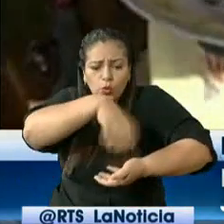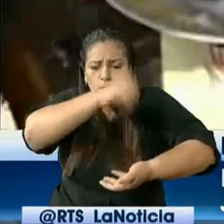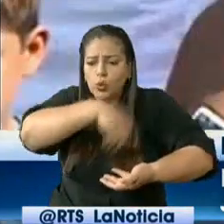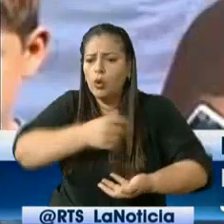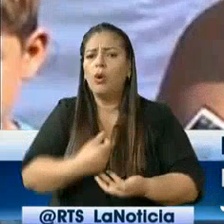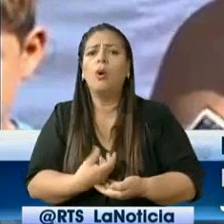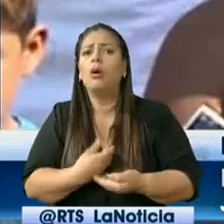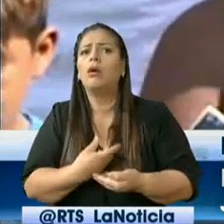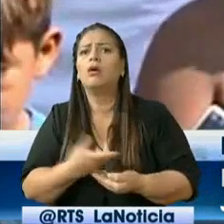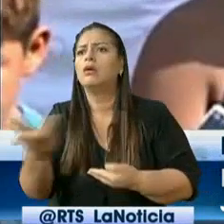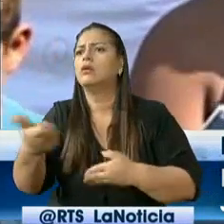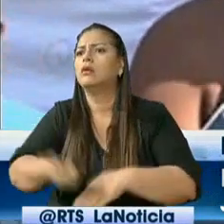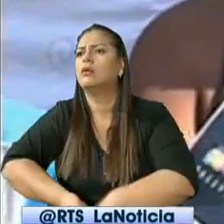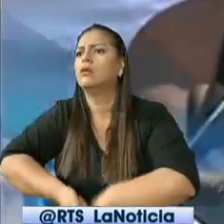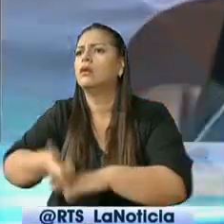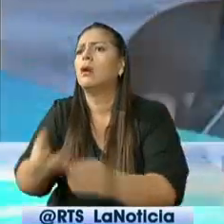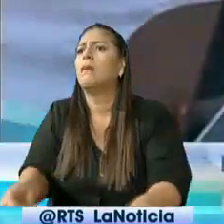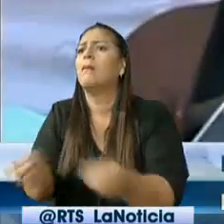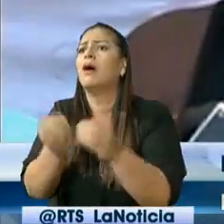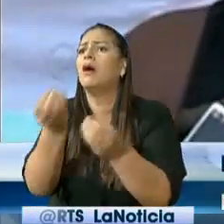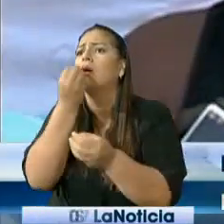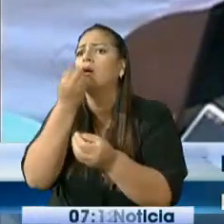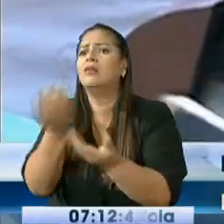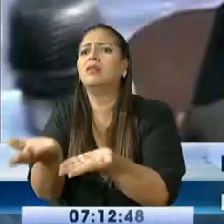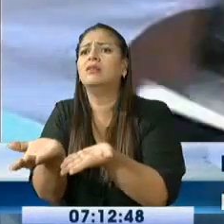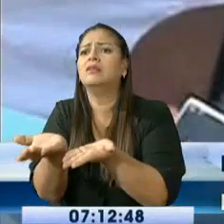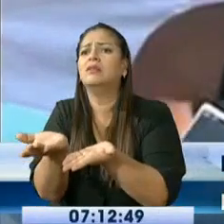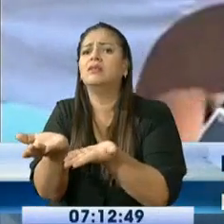visitado. Nadie ha ayudado aquí, nadie.